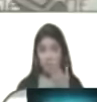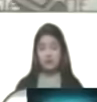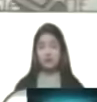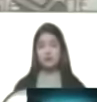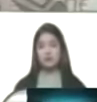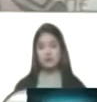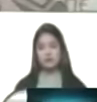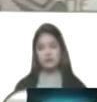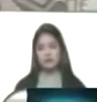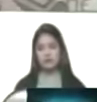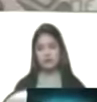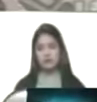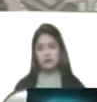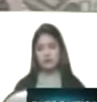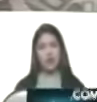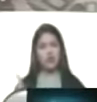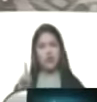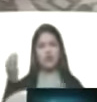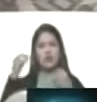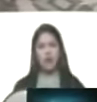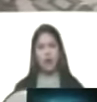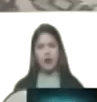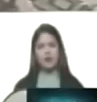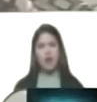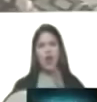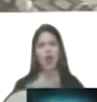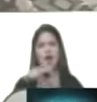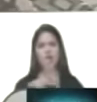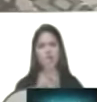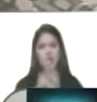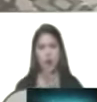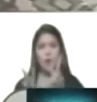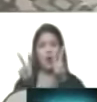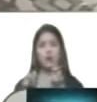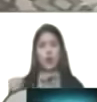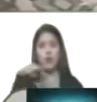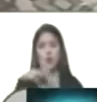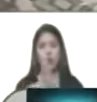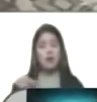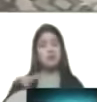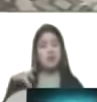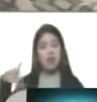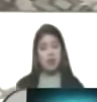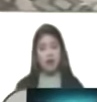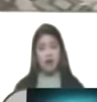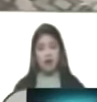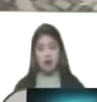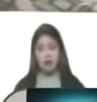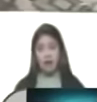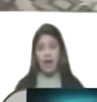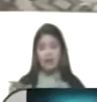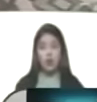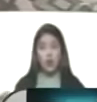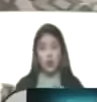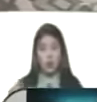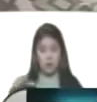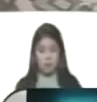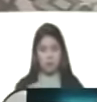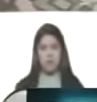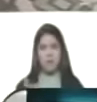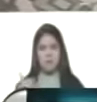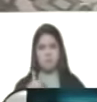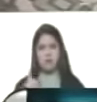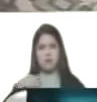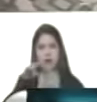dejara, por no estar de acuerdo con el régimen penitenciario, con el nuevo régimen, que se les dejara estos espacios para ellos imponer sus